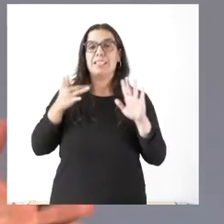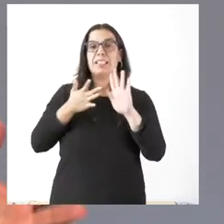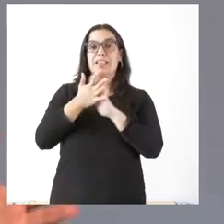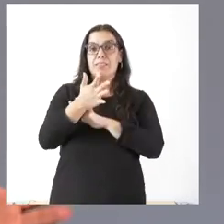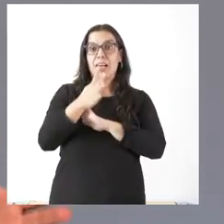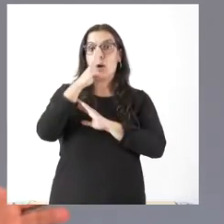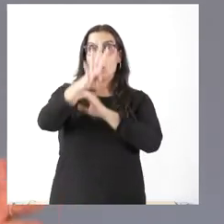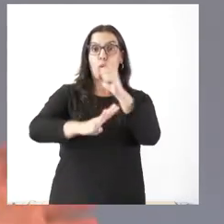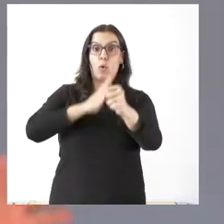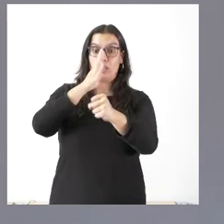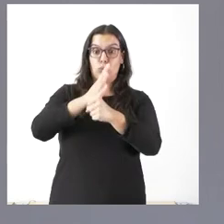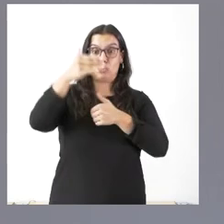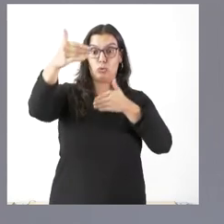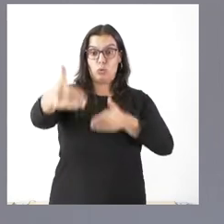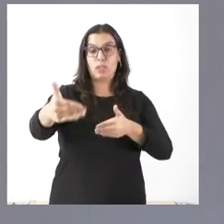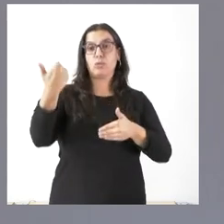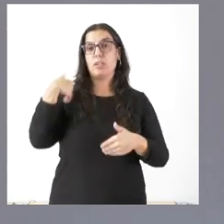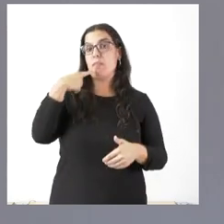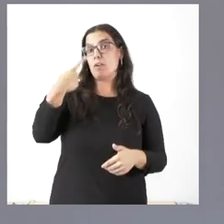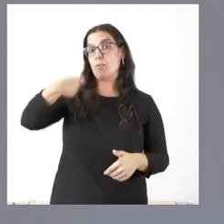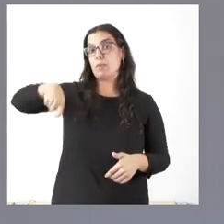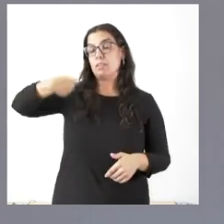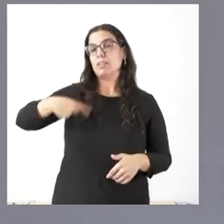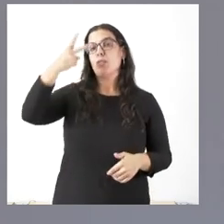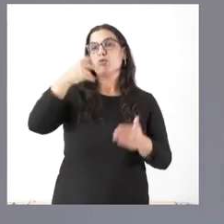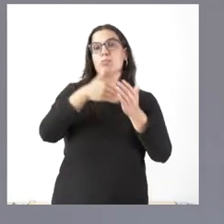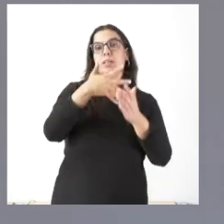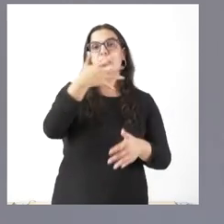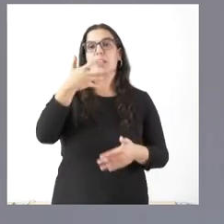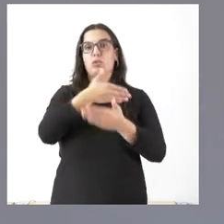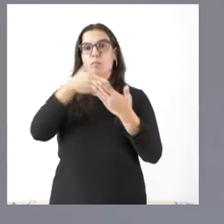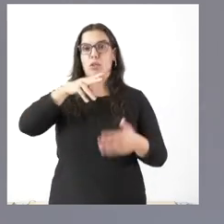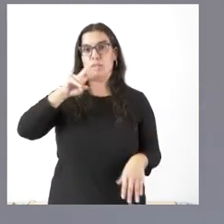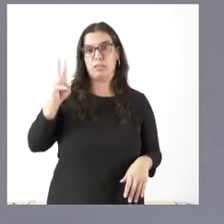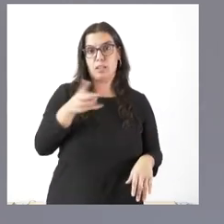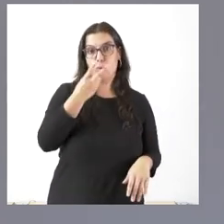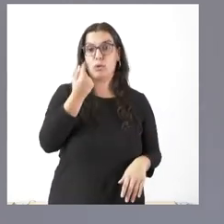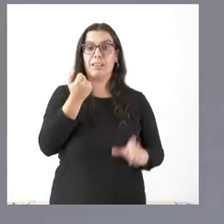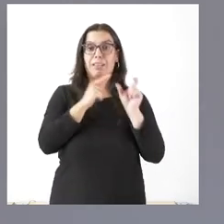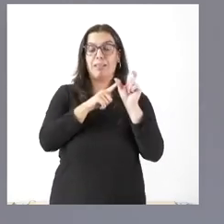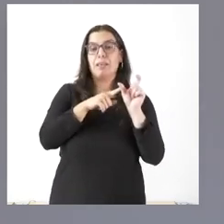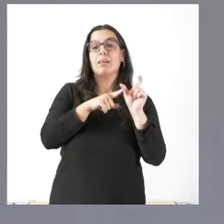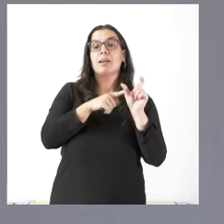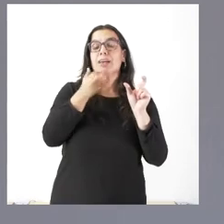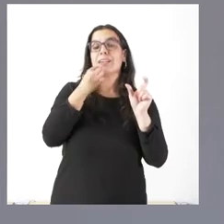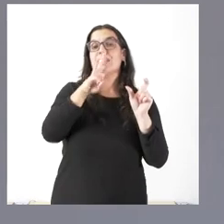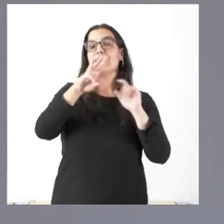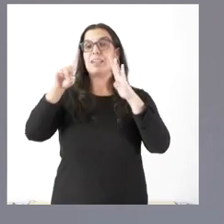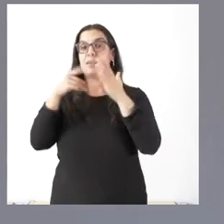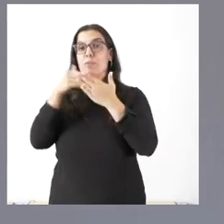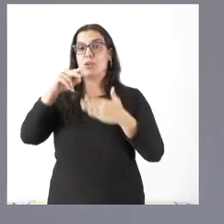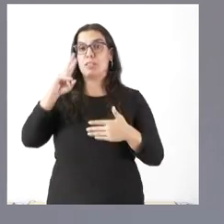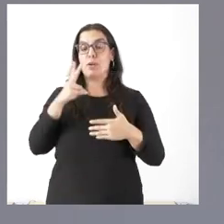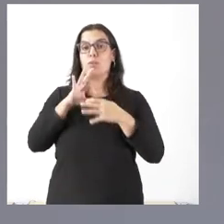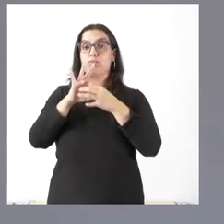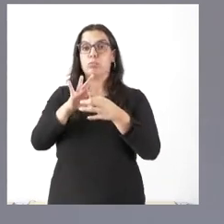legislatura, y lo anunció el presidente, en torno a los 2.500 millones de euros. De esta cifra, casi 36 millones de euros corresponden al